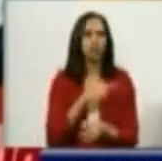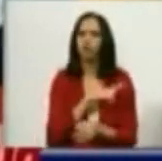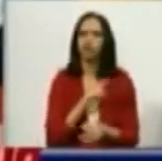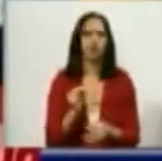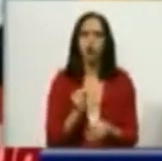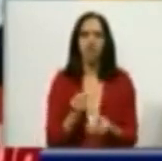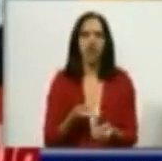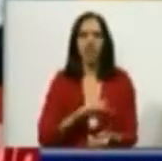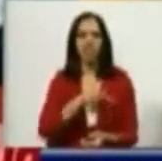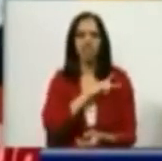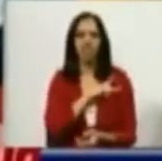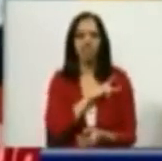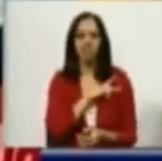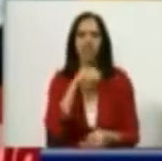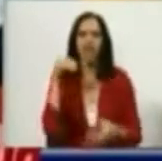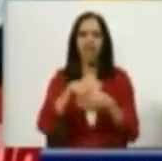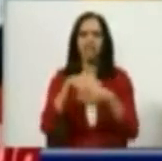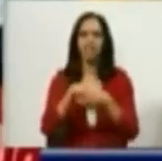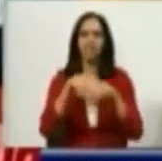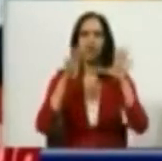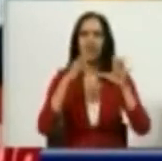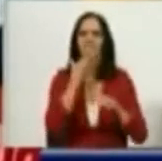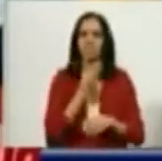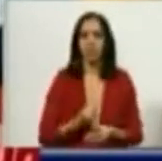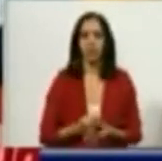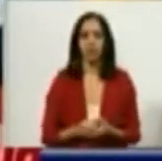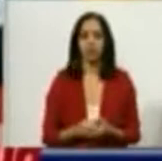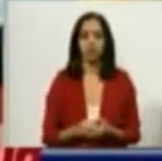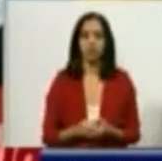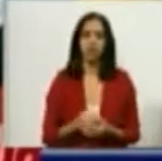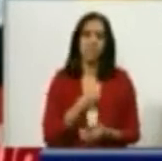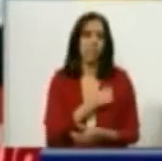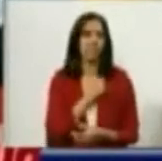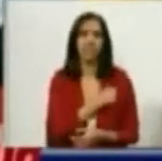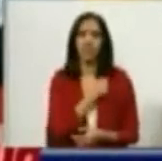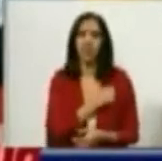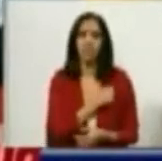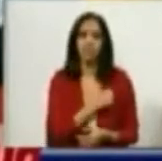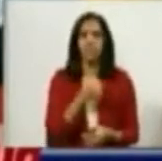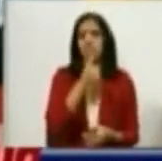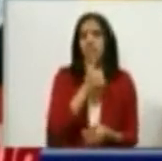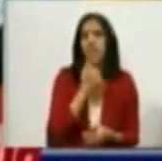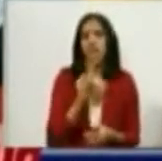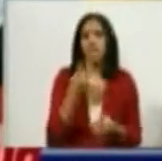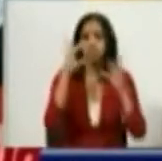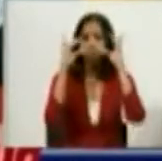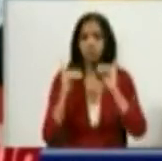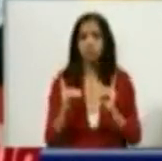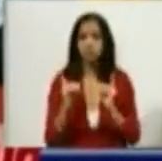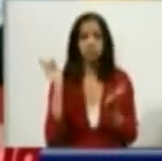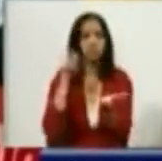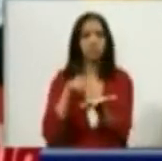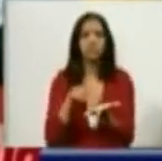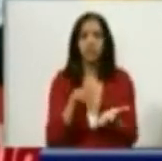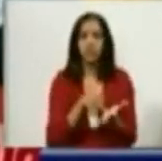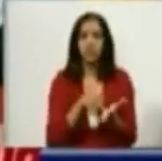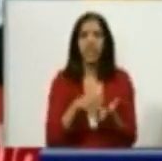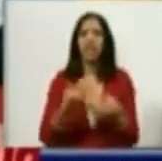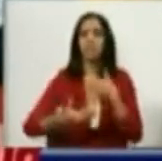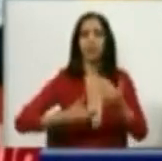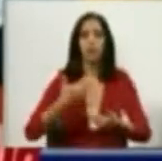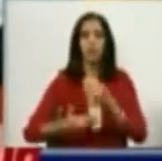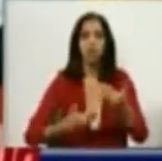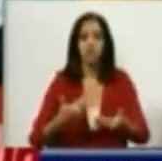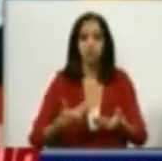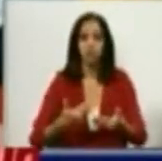a la farsa electoral del día nueve de diciembre Lamentablemente quienes hayan decidido participar en este proceso